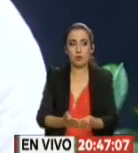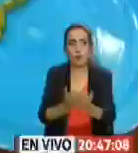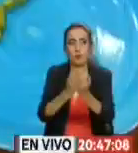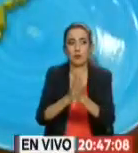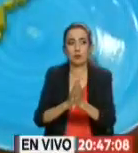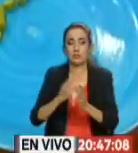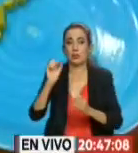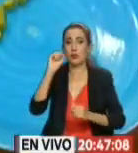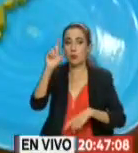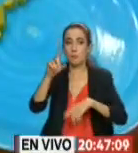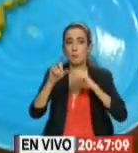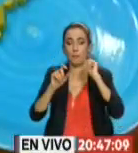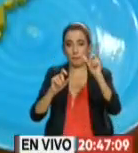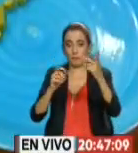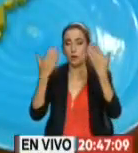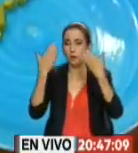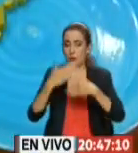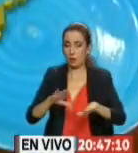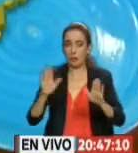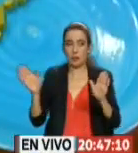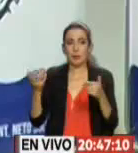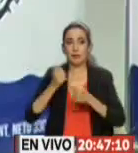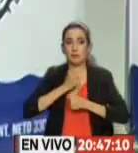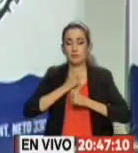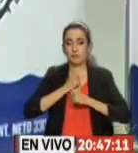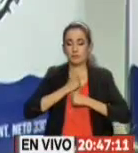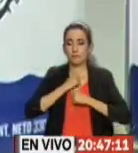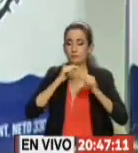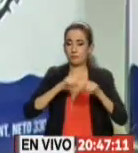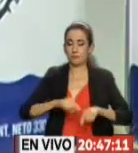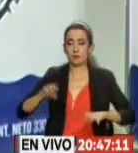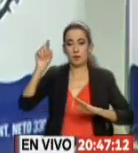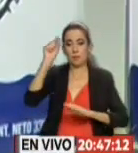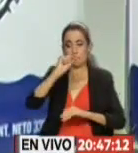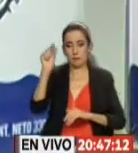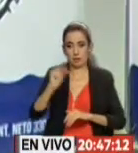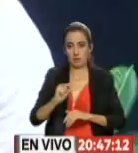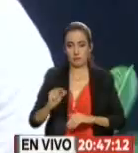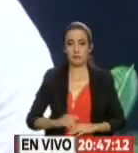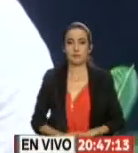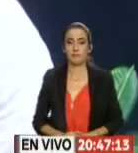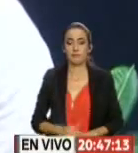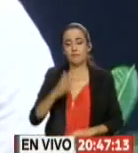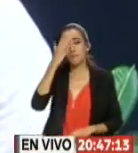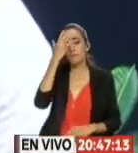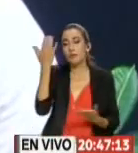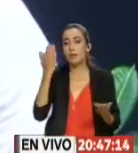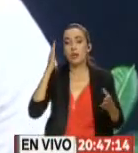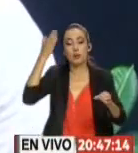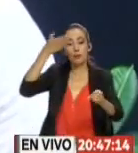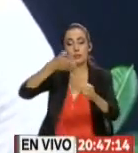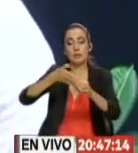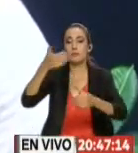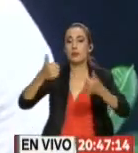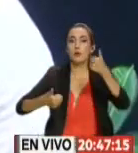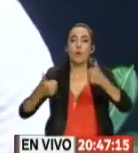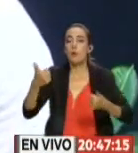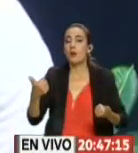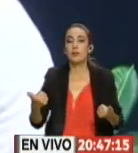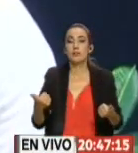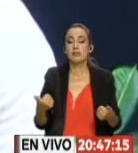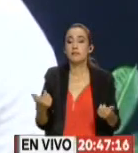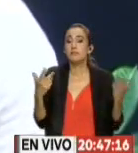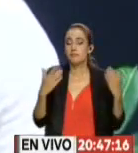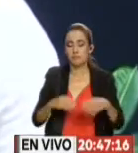llegan un poco elevados. Ya haciéndola ya nosotros mismos, bajamos un poco los costes también. Porque el objetivo es obviamente también